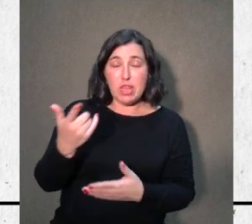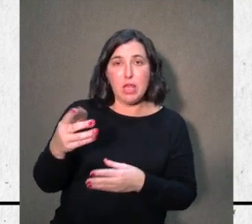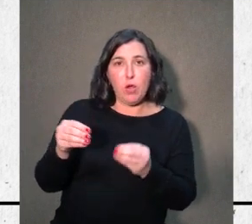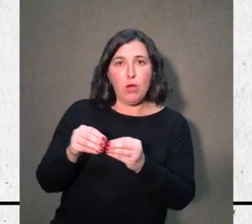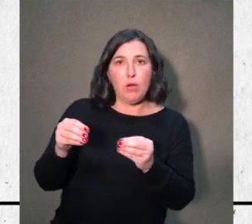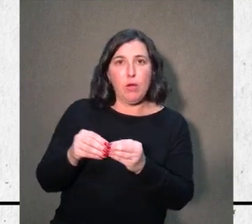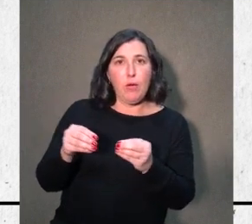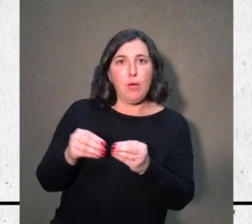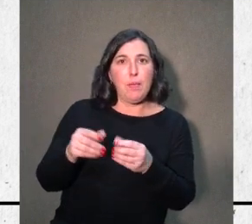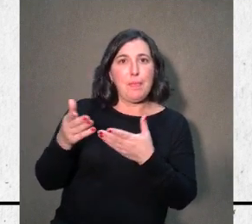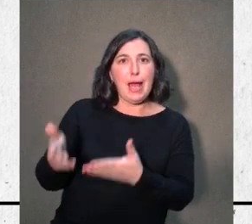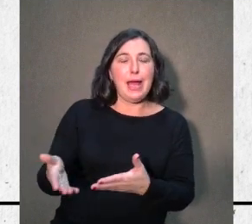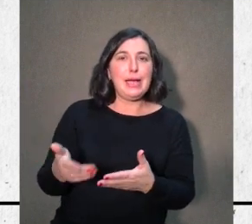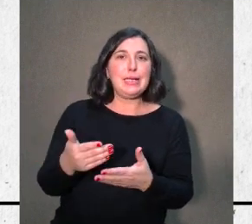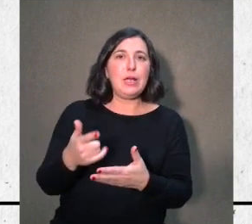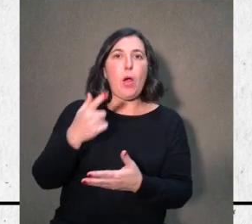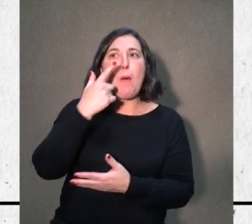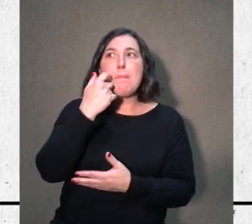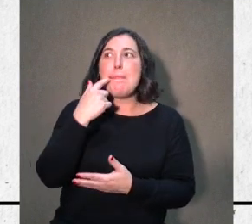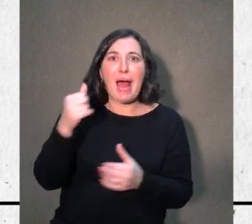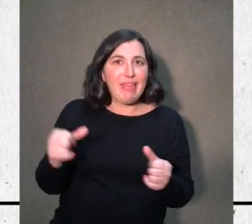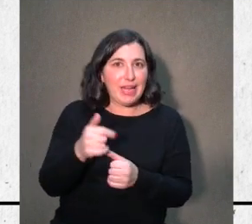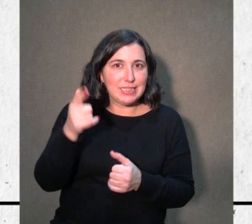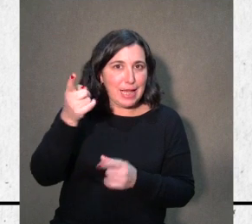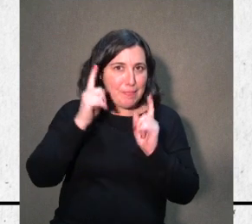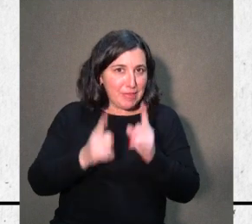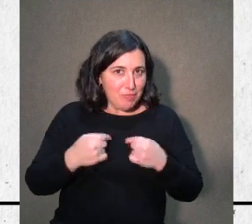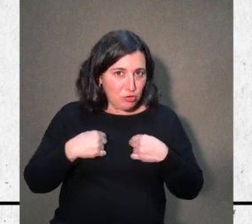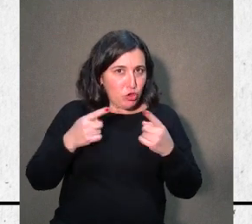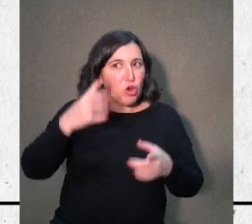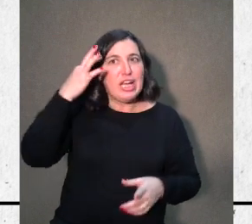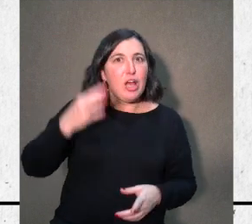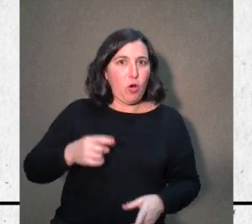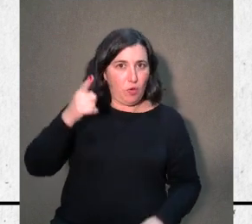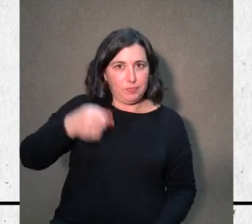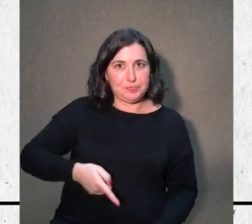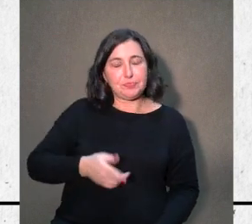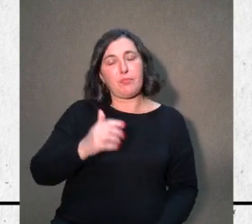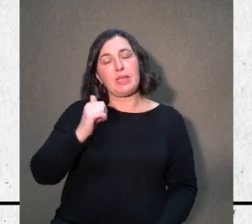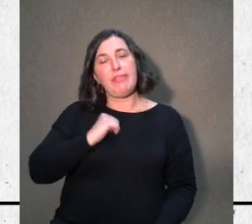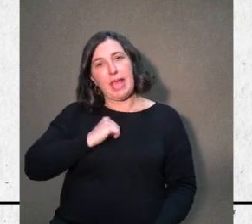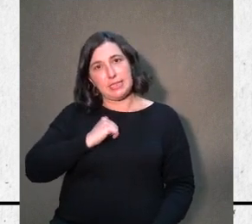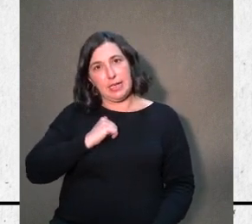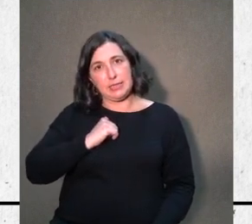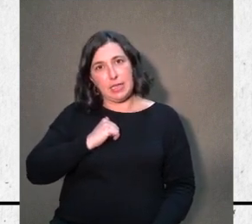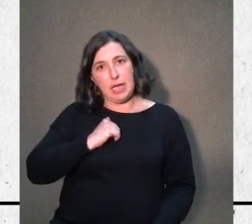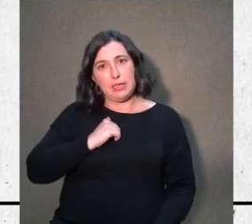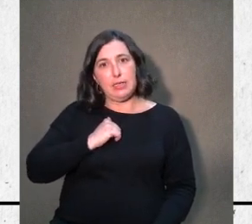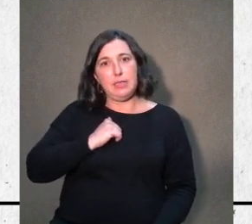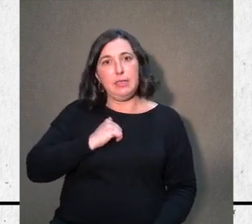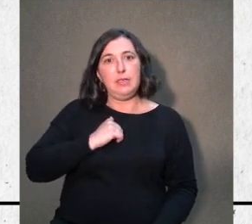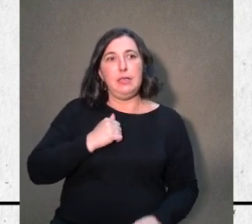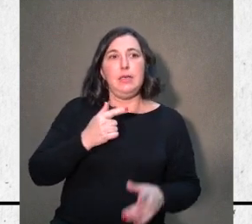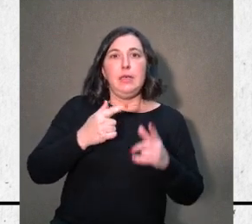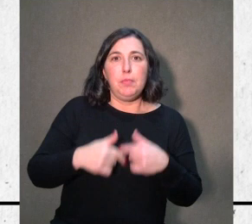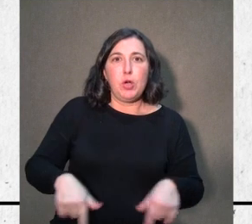que yo hago y lo que creo que se debe hacer. Descansar, porque uno tiene todo un trabajo previo que ya es